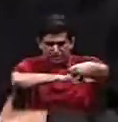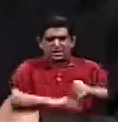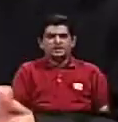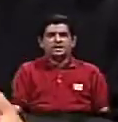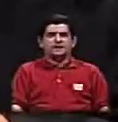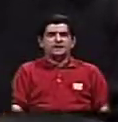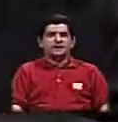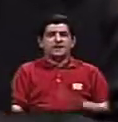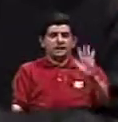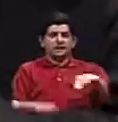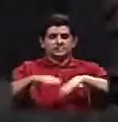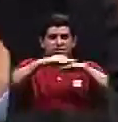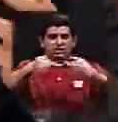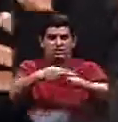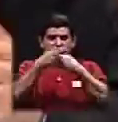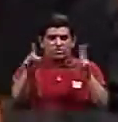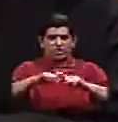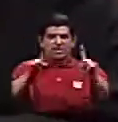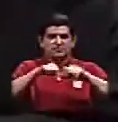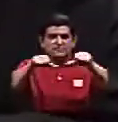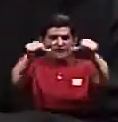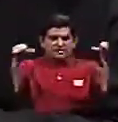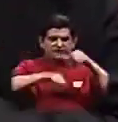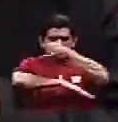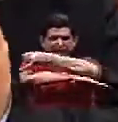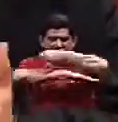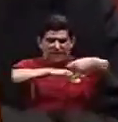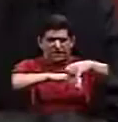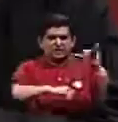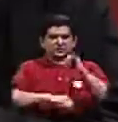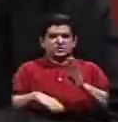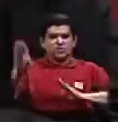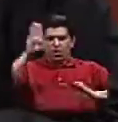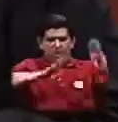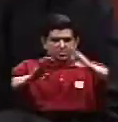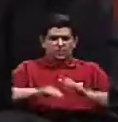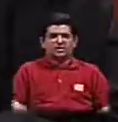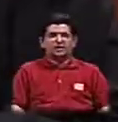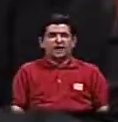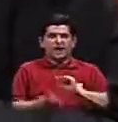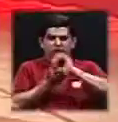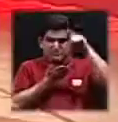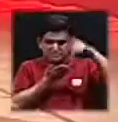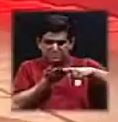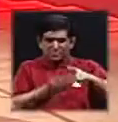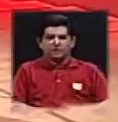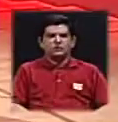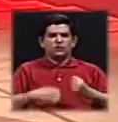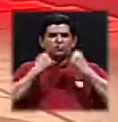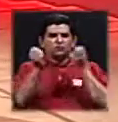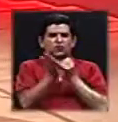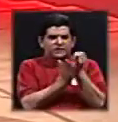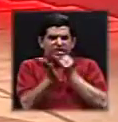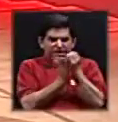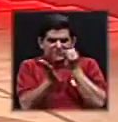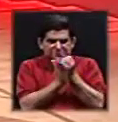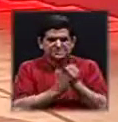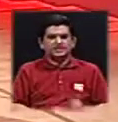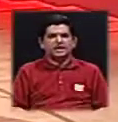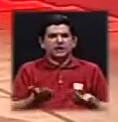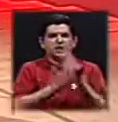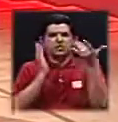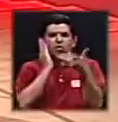en sus 5 sedes regionales, en las distintas ramas de la ingeniería, así como biología en la sede de Rodrigo Facio, fortalecer la investigación y la